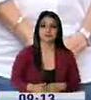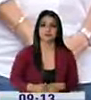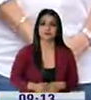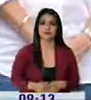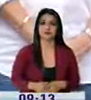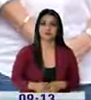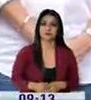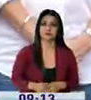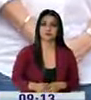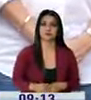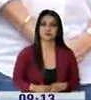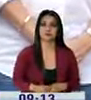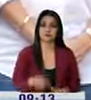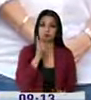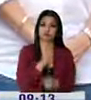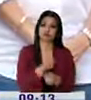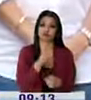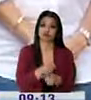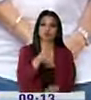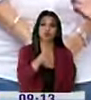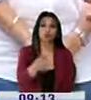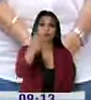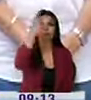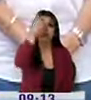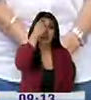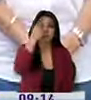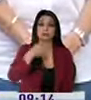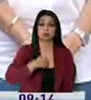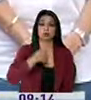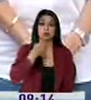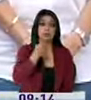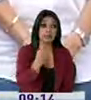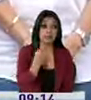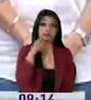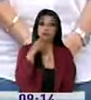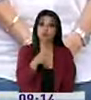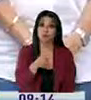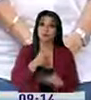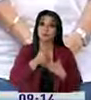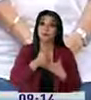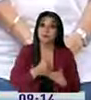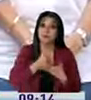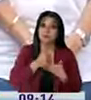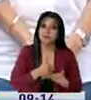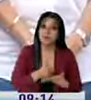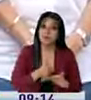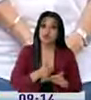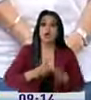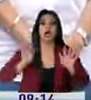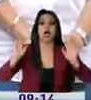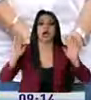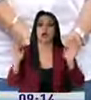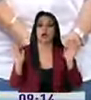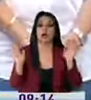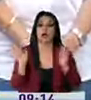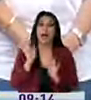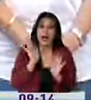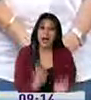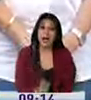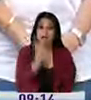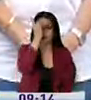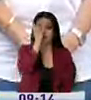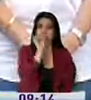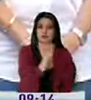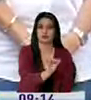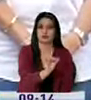si ustedes creen que lo que estamos diciendo es lo que les conviene a ustedes, entonces y solo entonces,